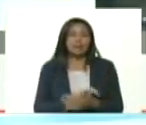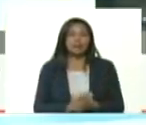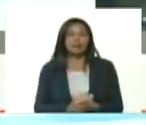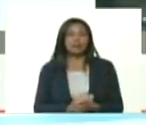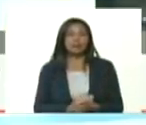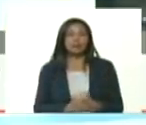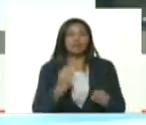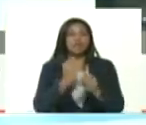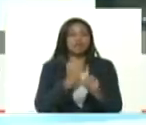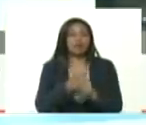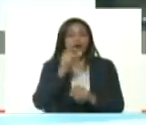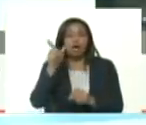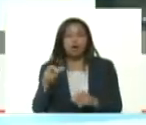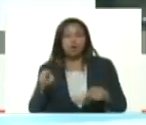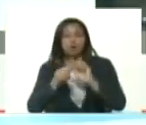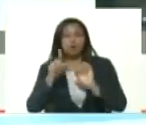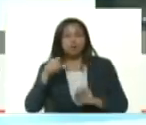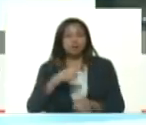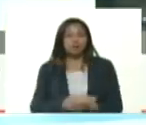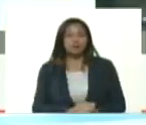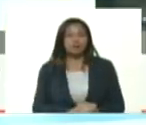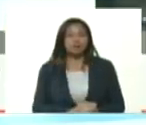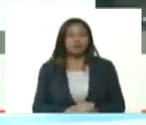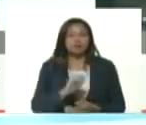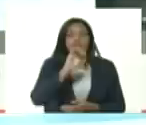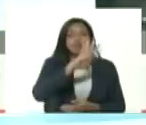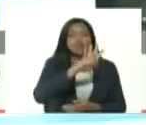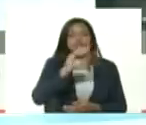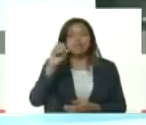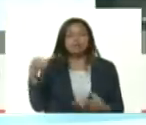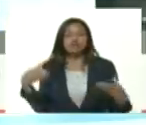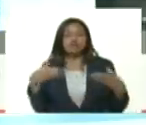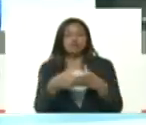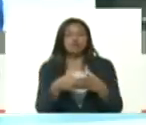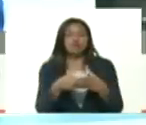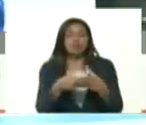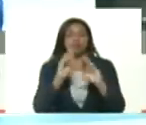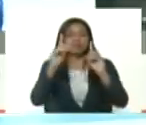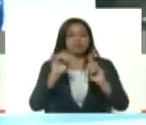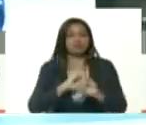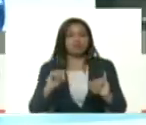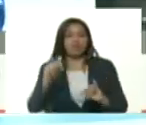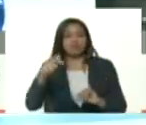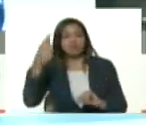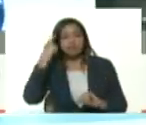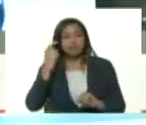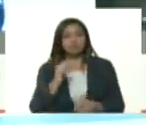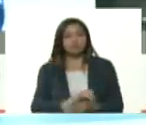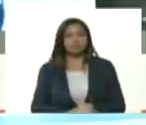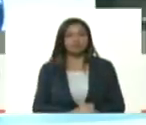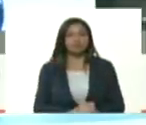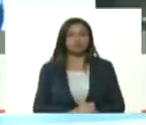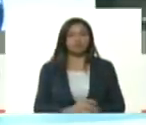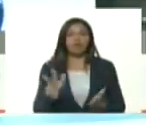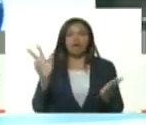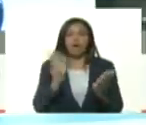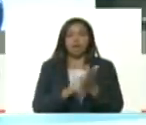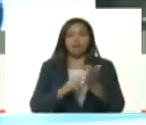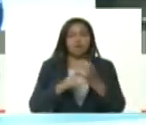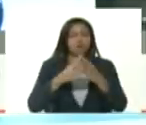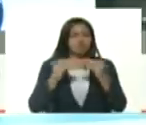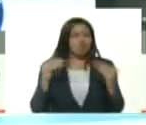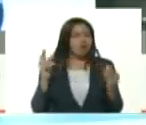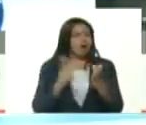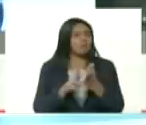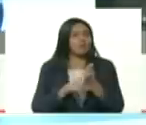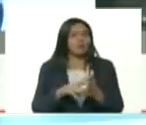mano de obra a activar de las 500 brigadas decididas el día de hoy, aprobado todos estos